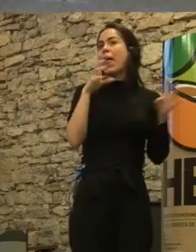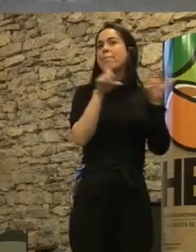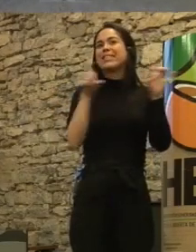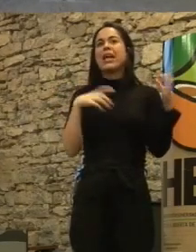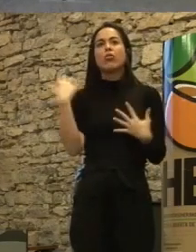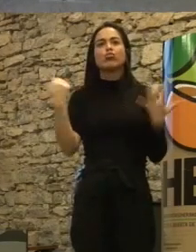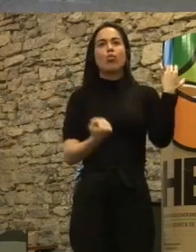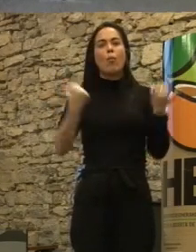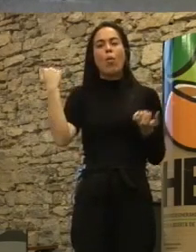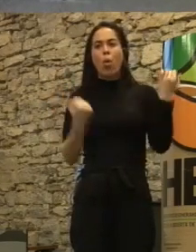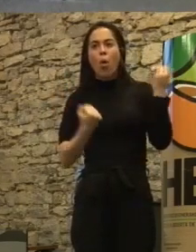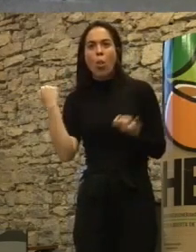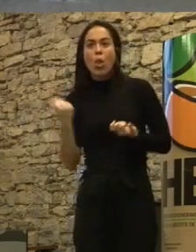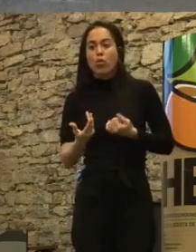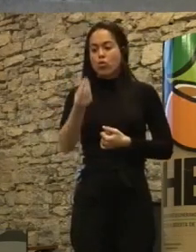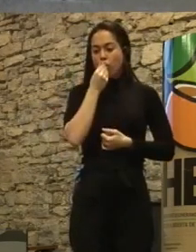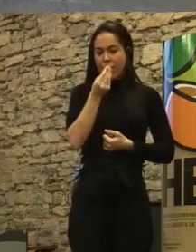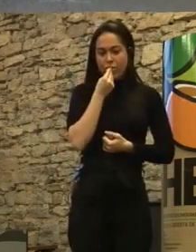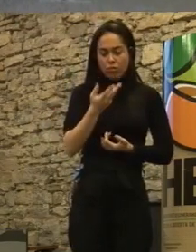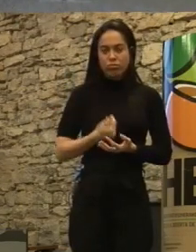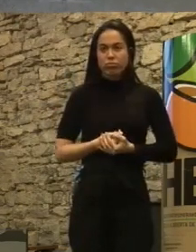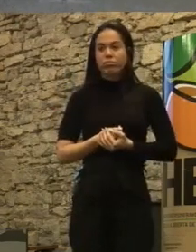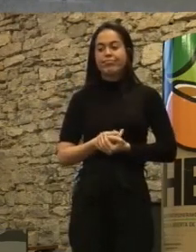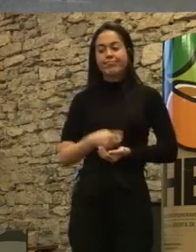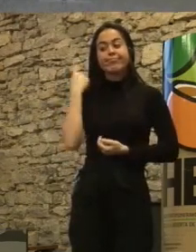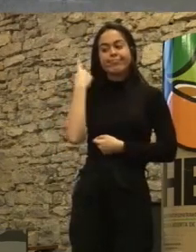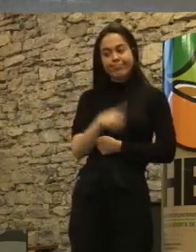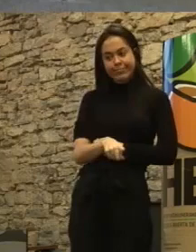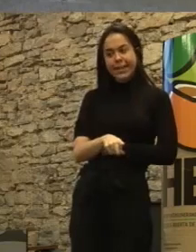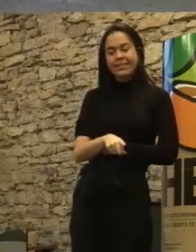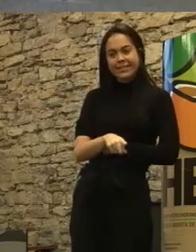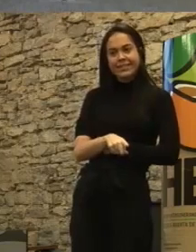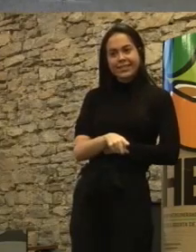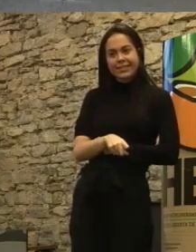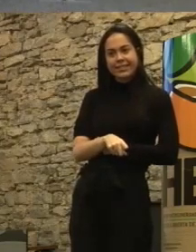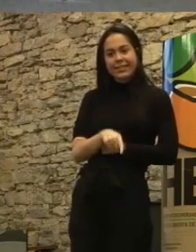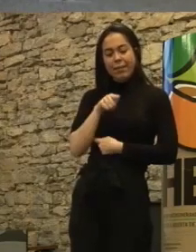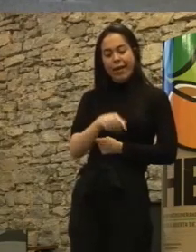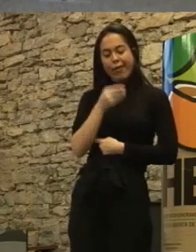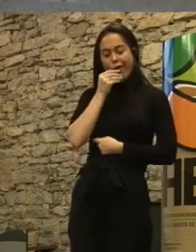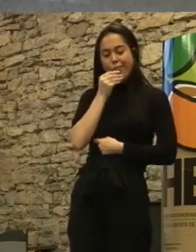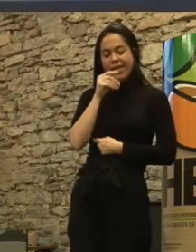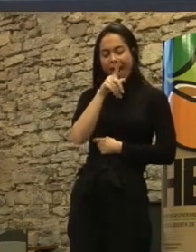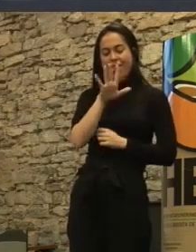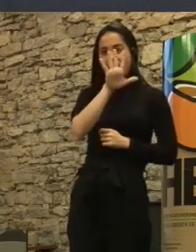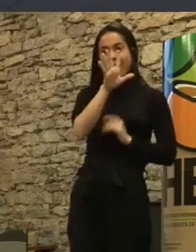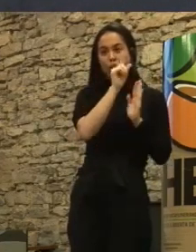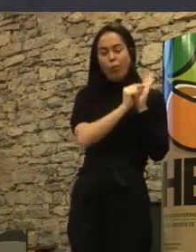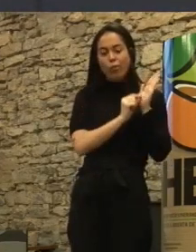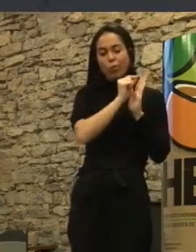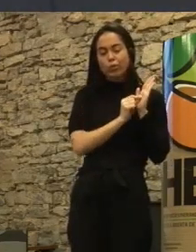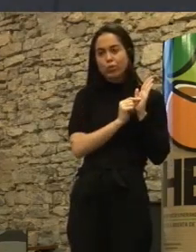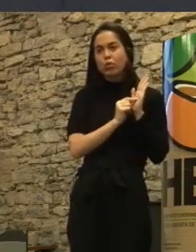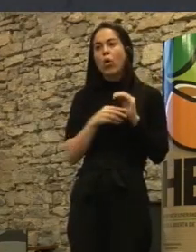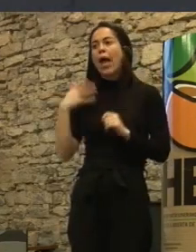automoción saben que ahí está una comida que tiene este 5 puntos, muchísimas escuelas de